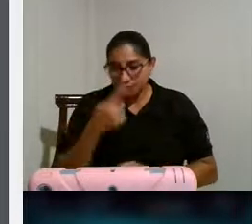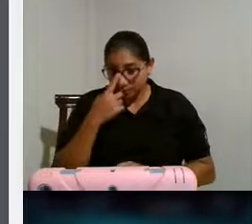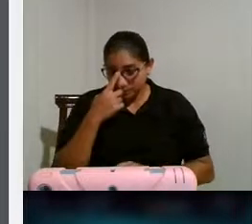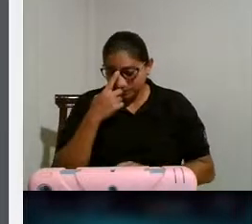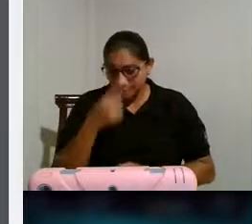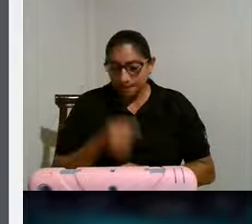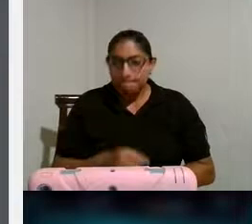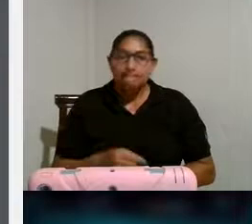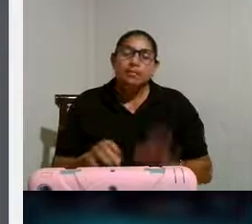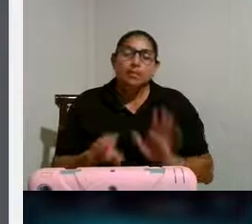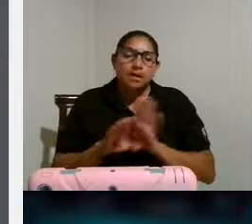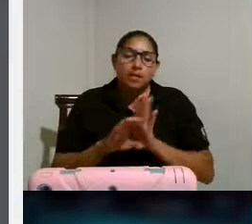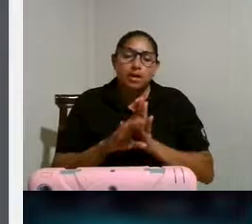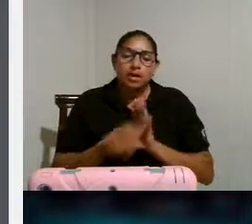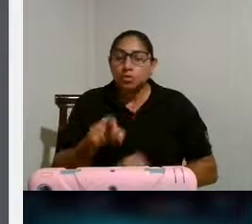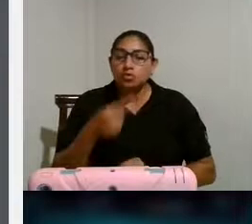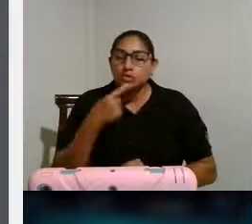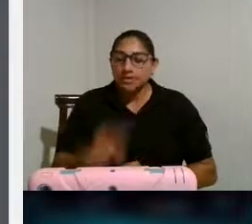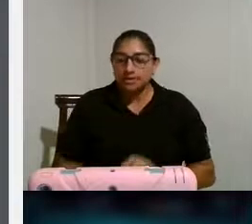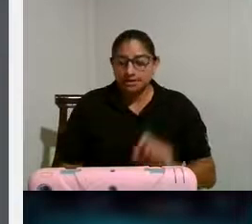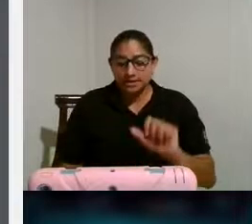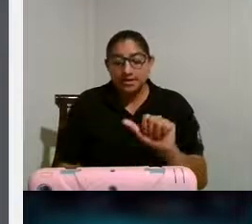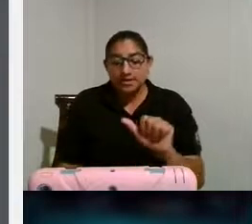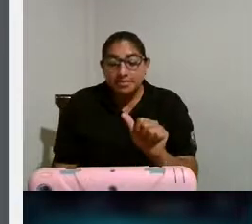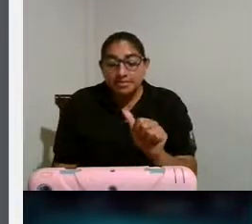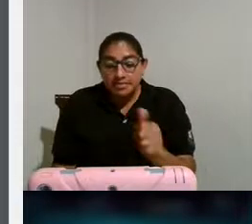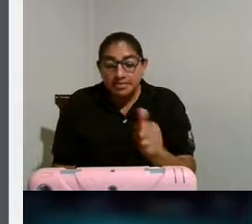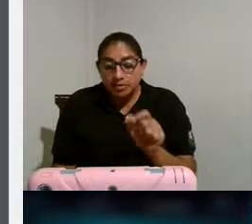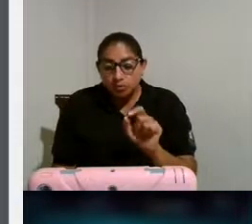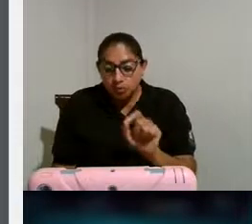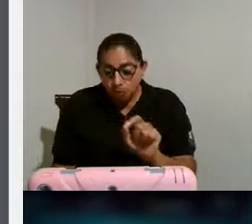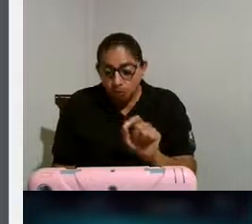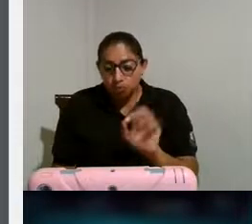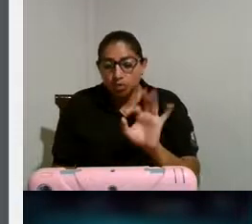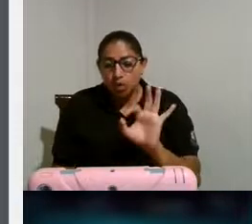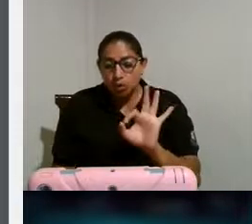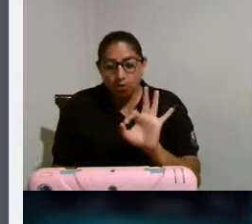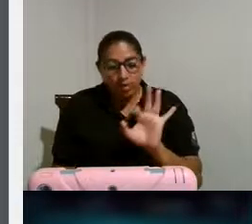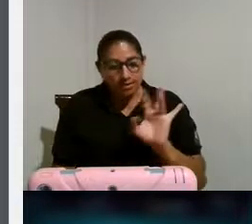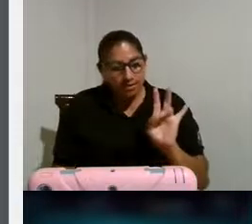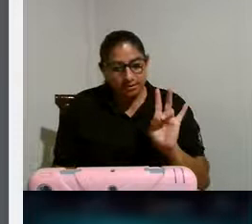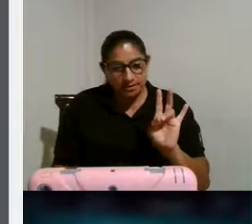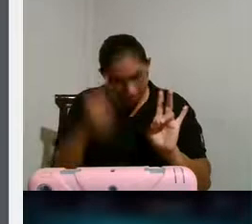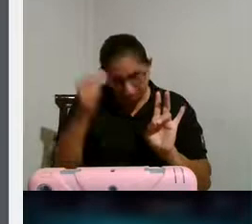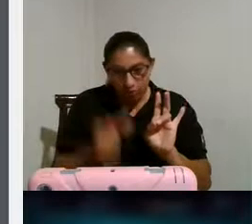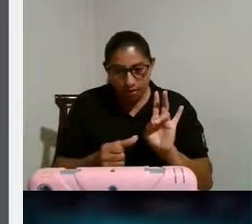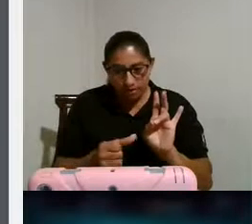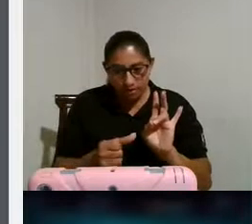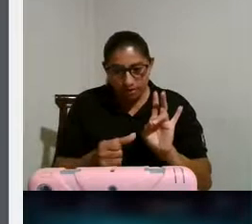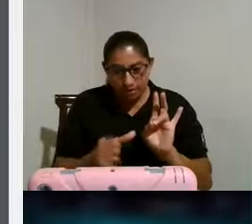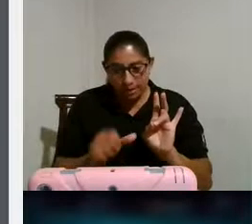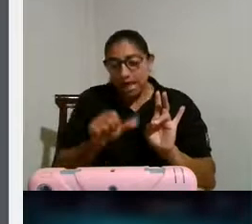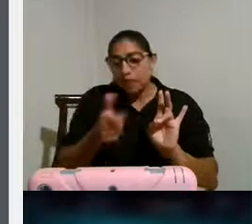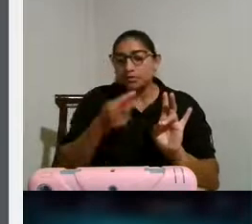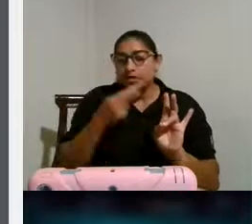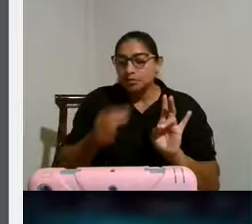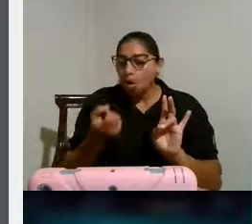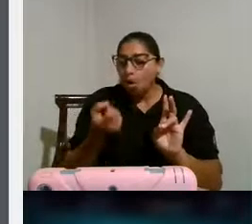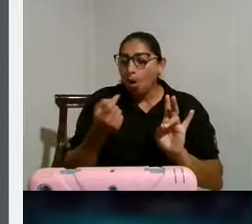Sí, nosotros lo que estamos haciendo es encontrar la ecuación de la recta tangente, la